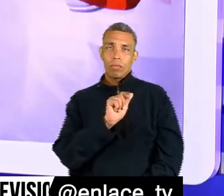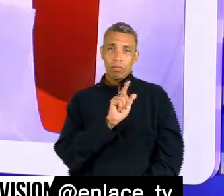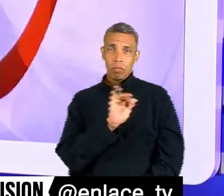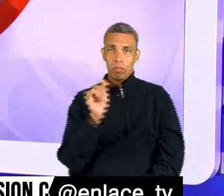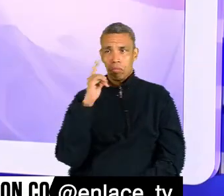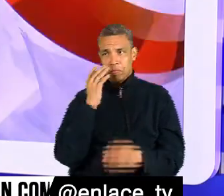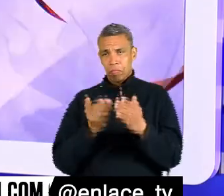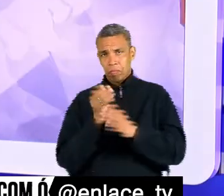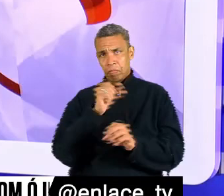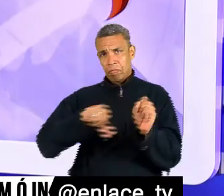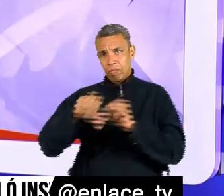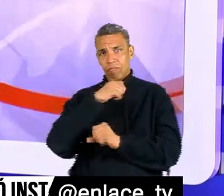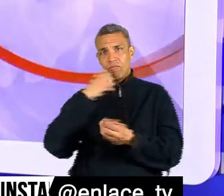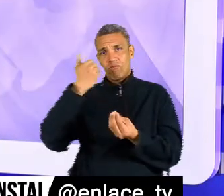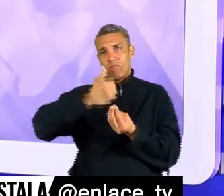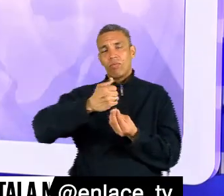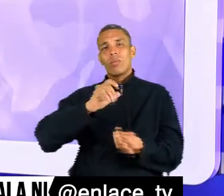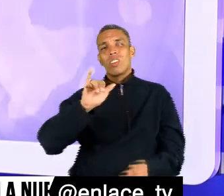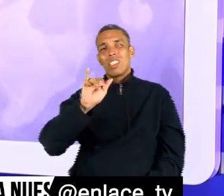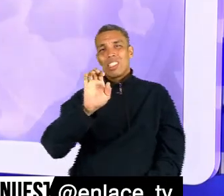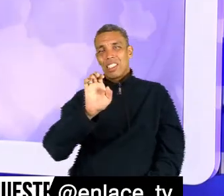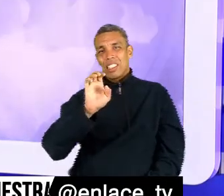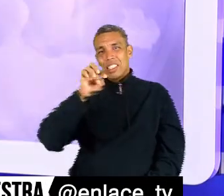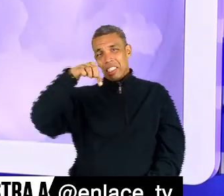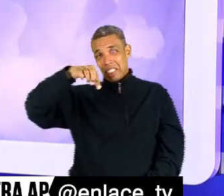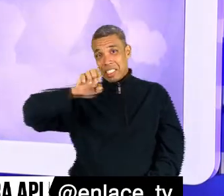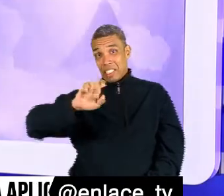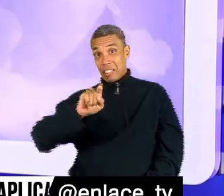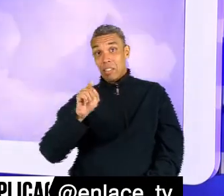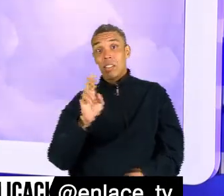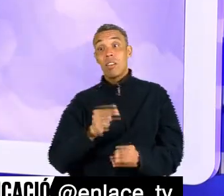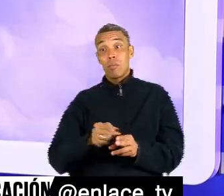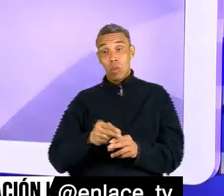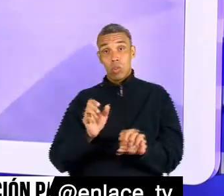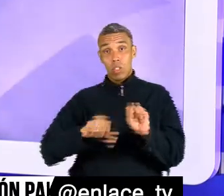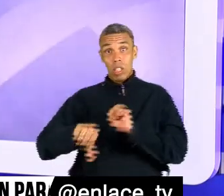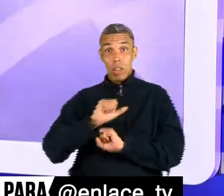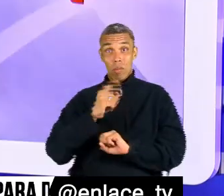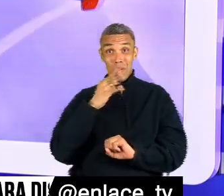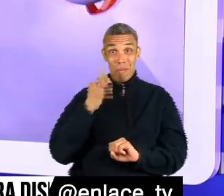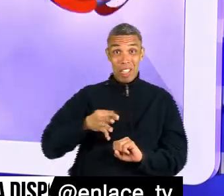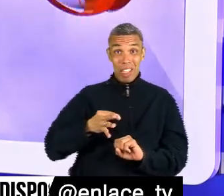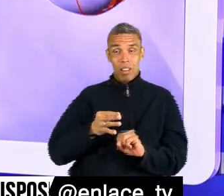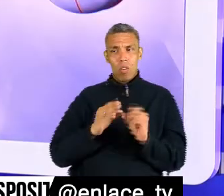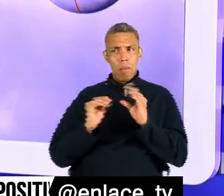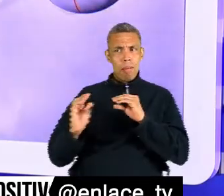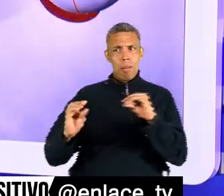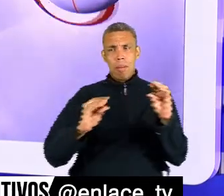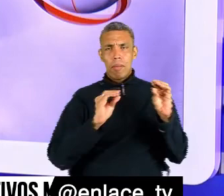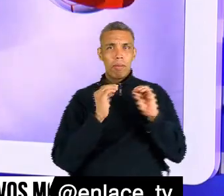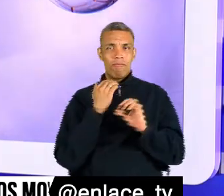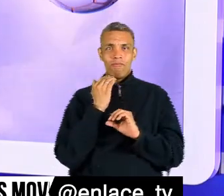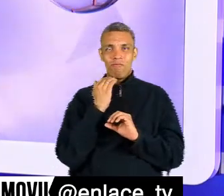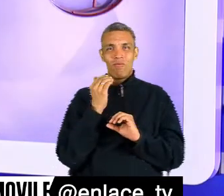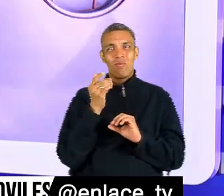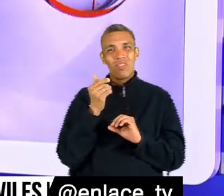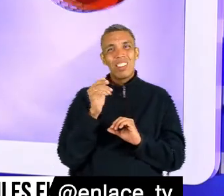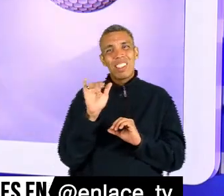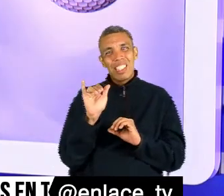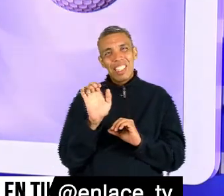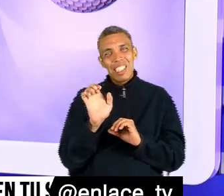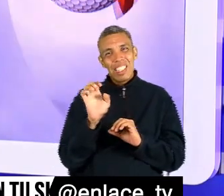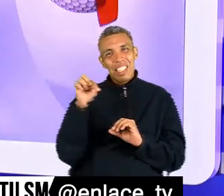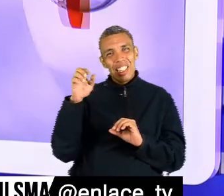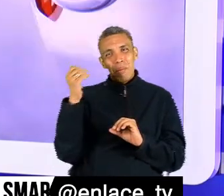Fernando El Pecoso Castro. Esto se daría en las próximas horas o en los próximos días, la vinculación del excapitán de la Selección Colombia. Con esta